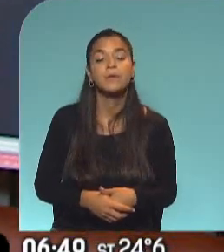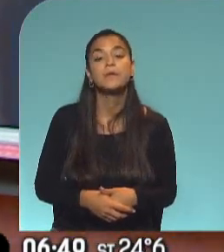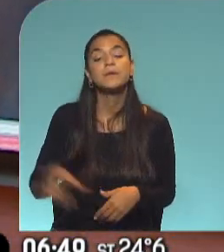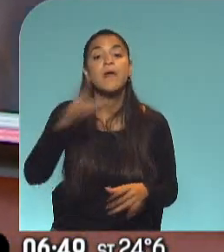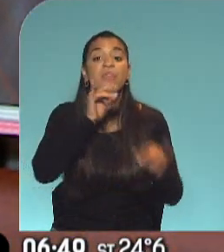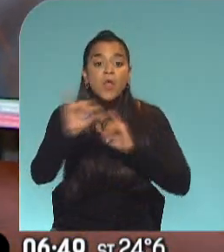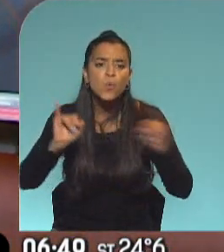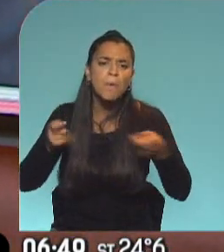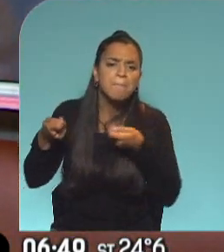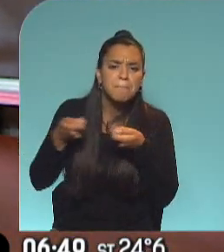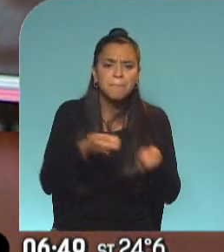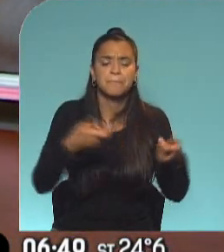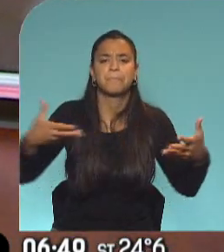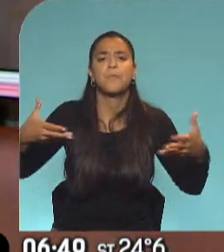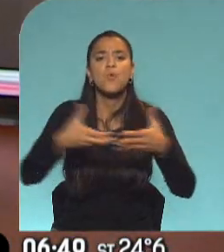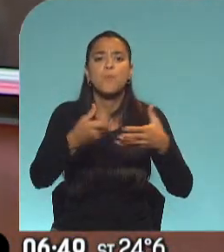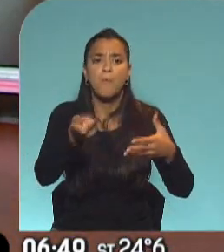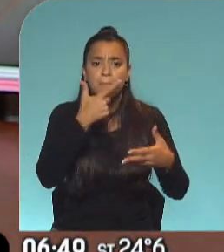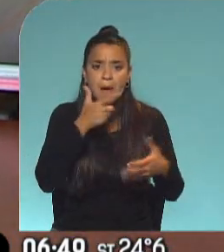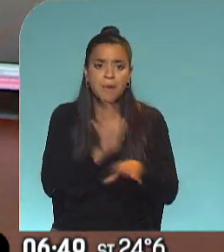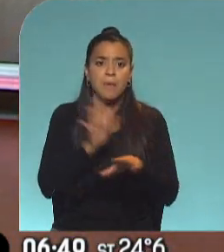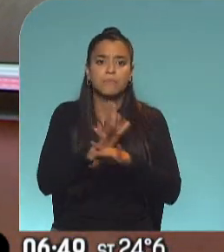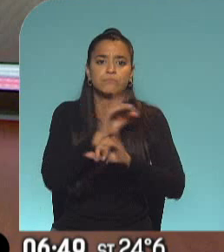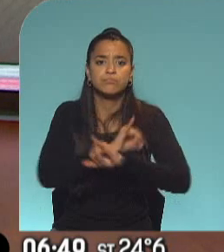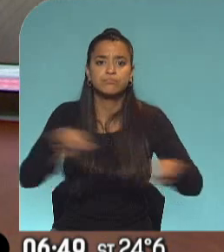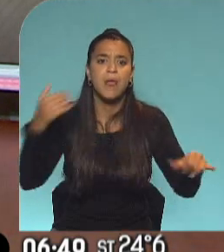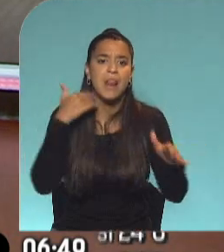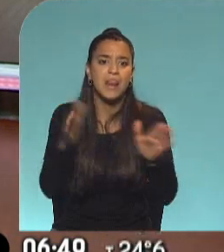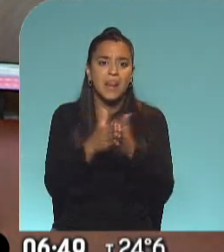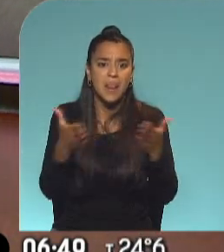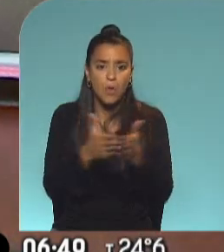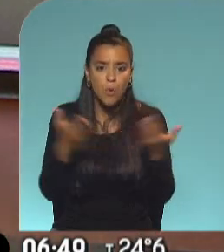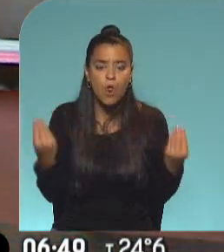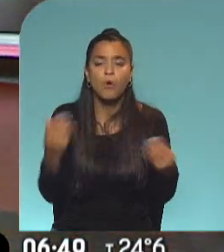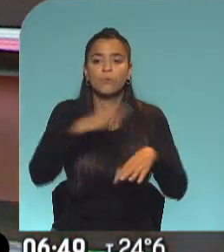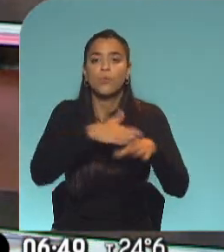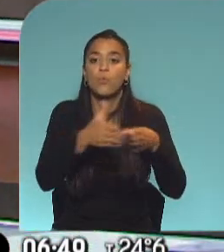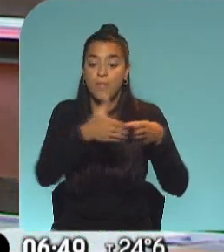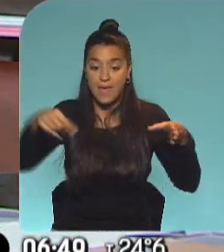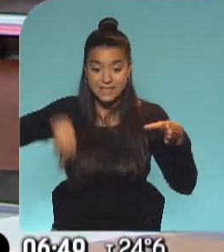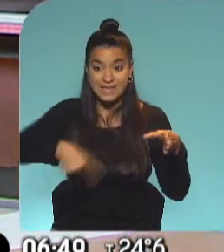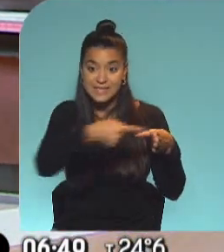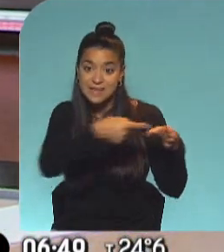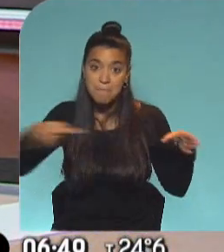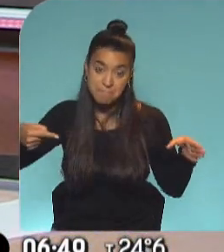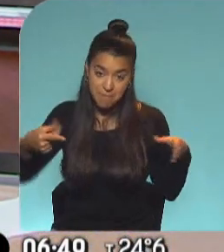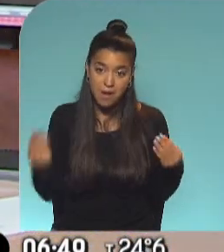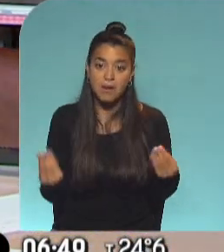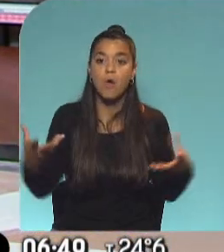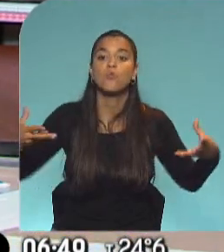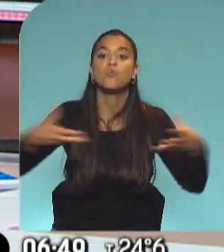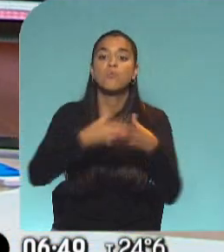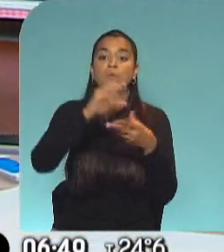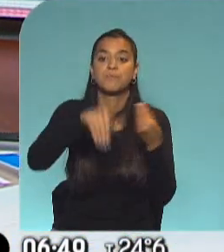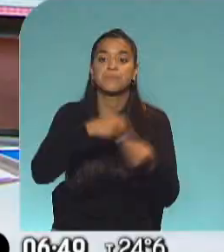Y denuncian presiones del grupo Macri para evitar la publicación de un libro que será durante esta semana a propósito del grupo